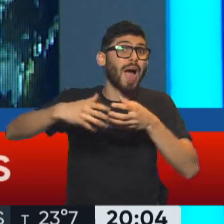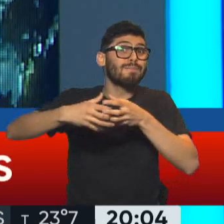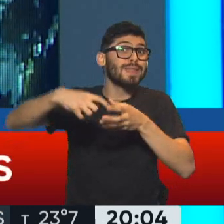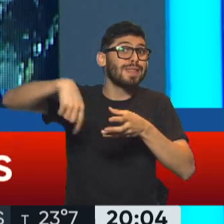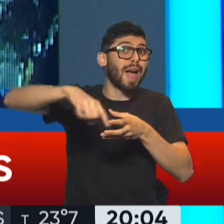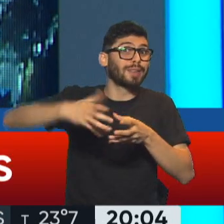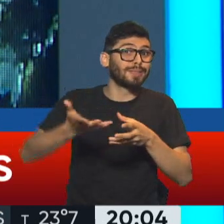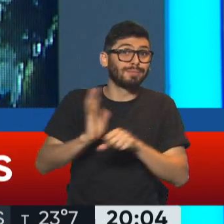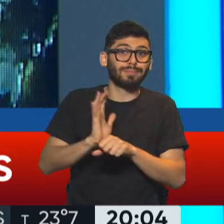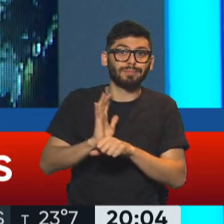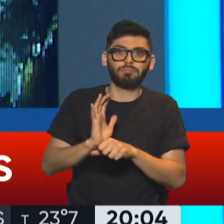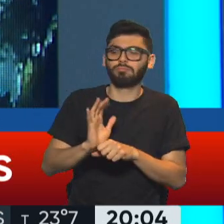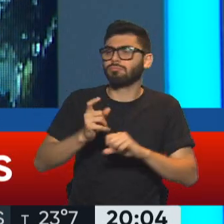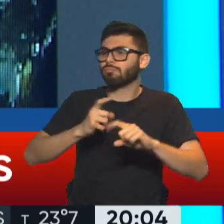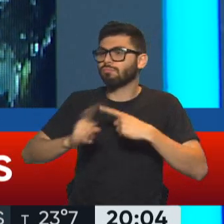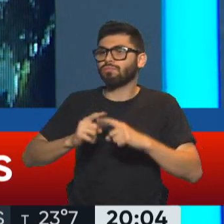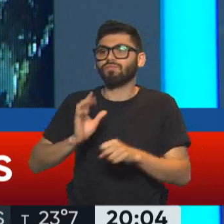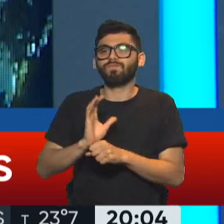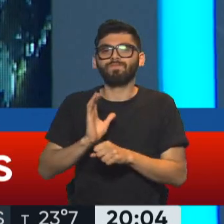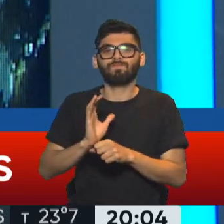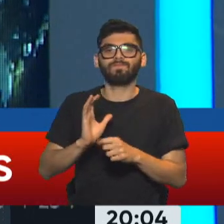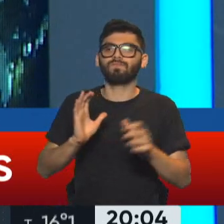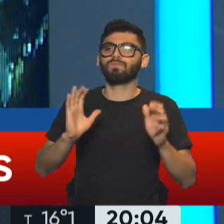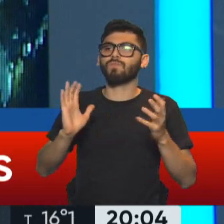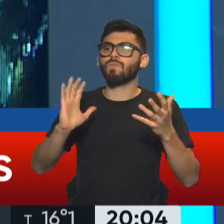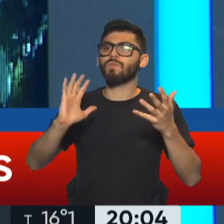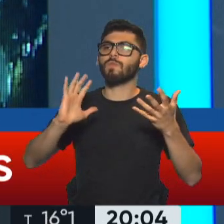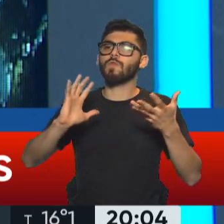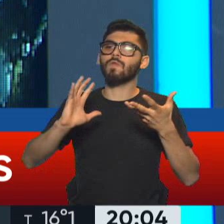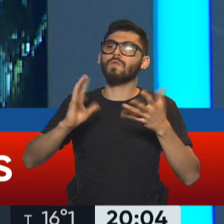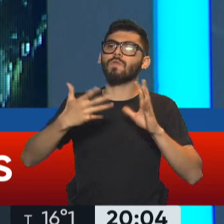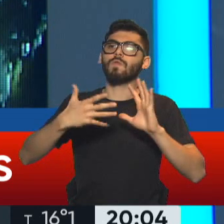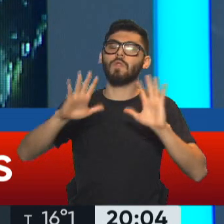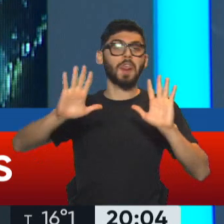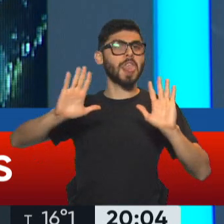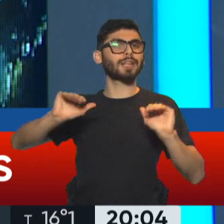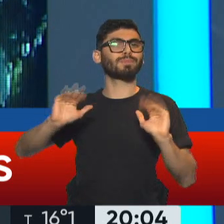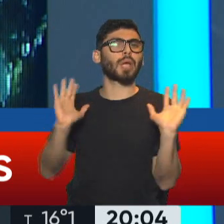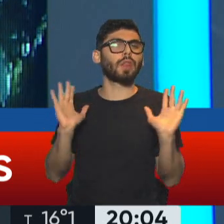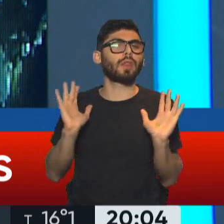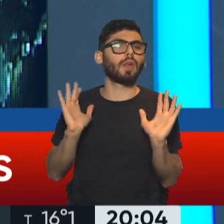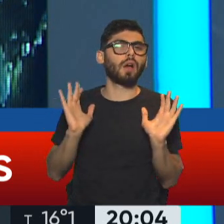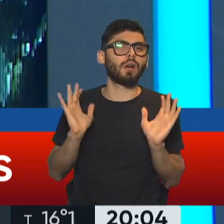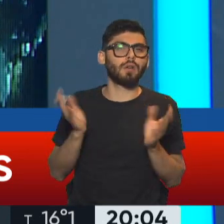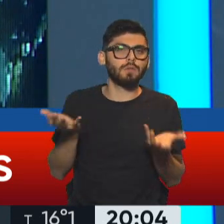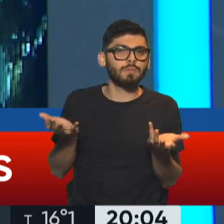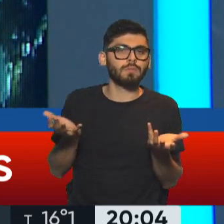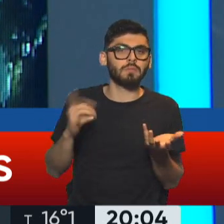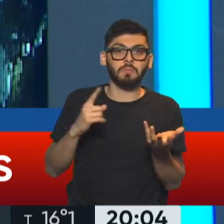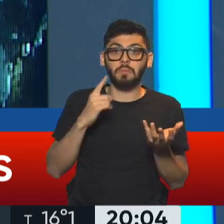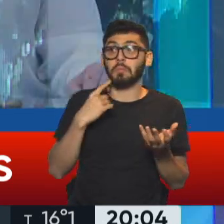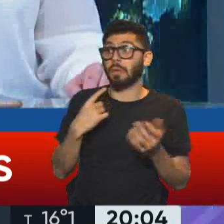decidieron citarse para tener algún tipo de ritual de despedida. Me parece que es interesante, inclusive para aquellos que no han perdido un